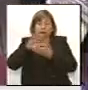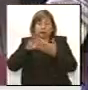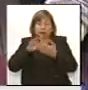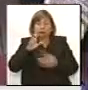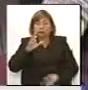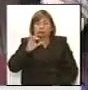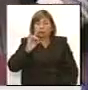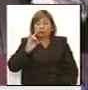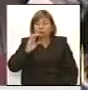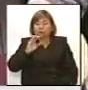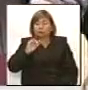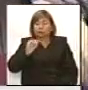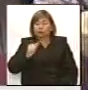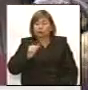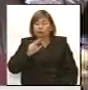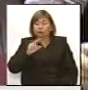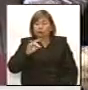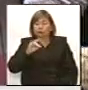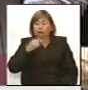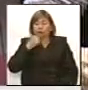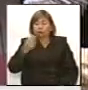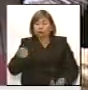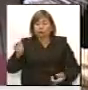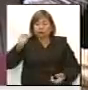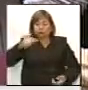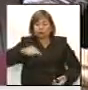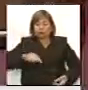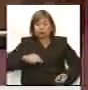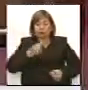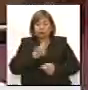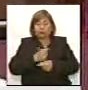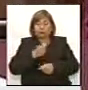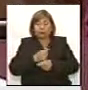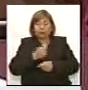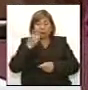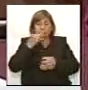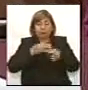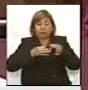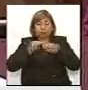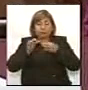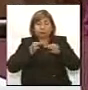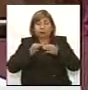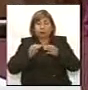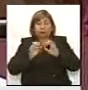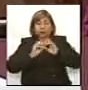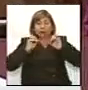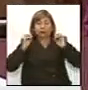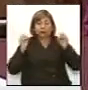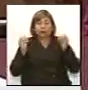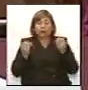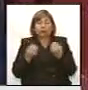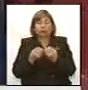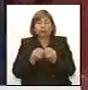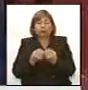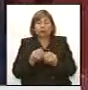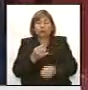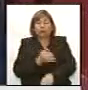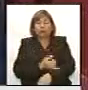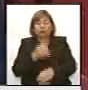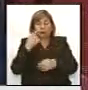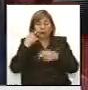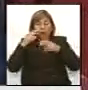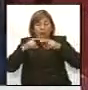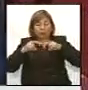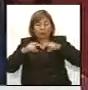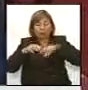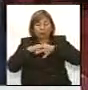Lucía Ruiz Ostoic, quien asistió a este grupo de trabajo para explicar la organización del Instituto de Investigaciones